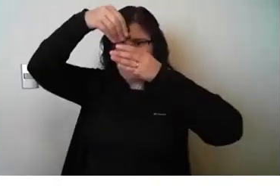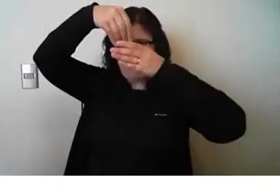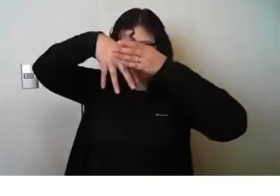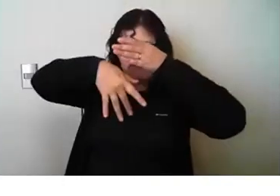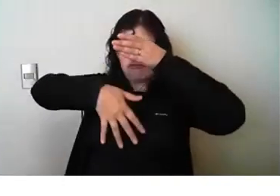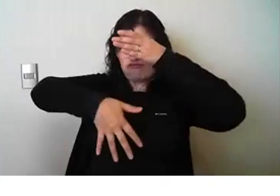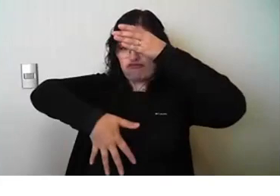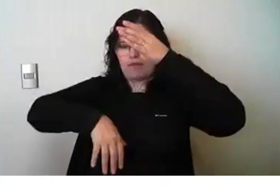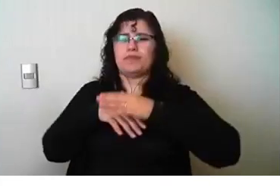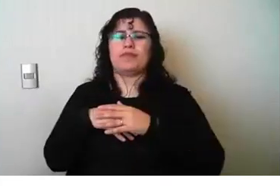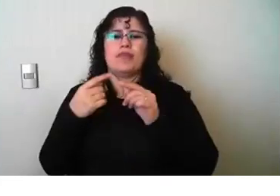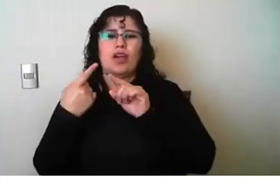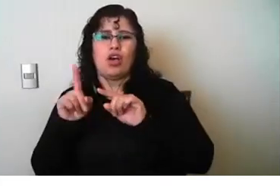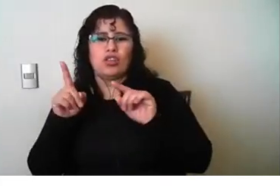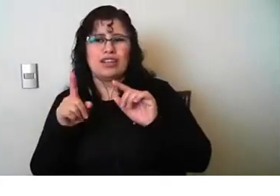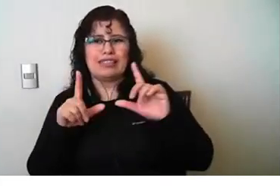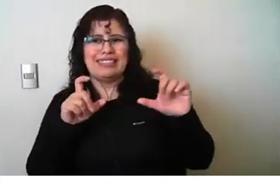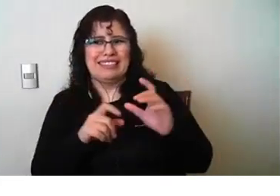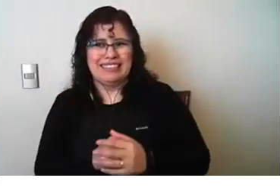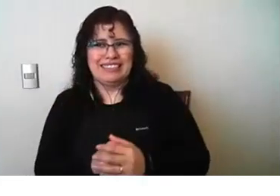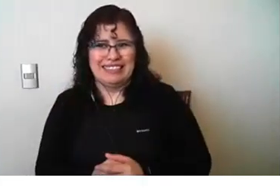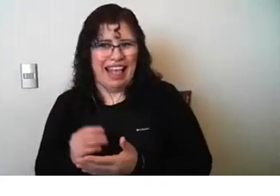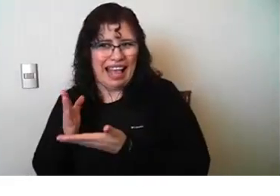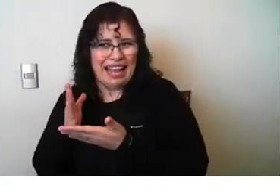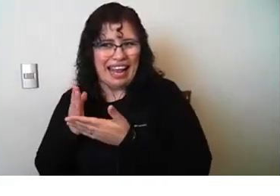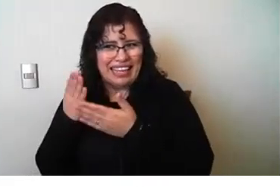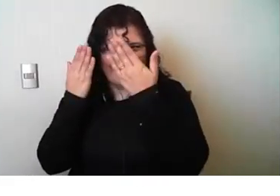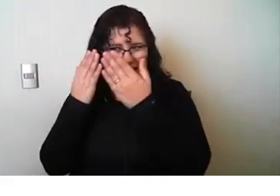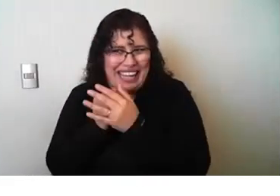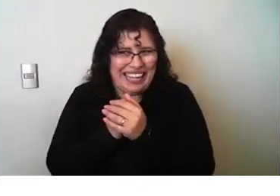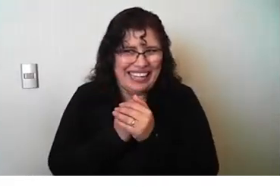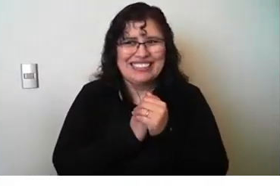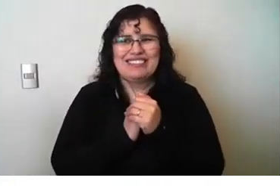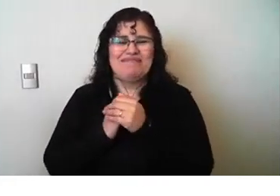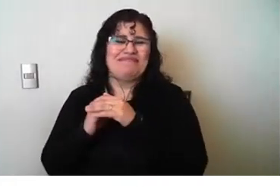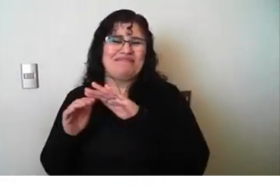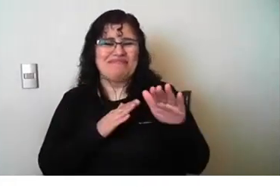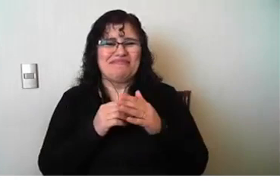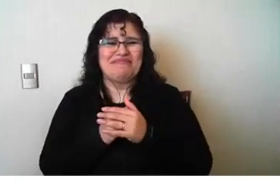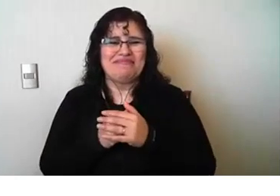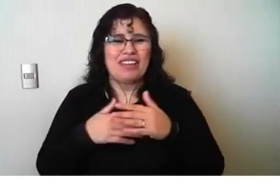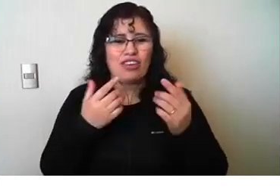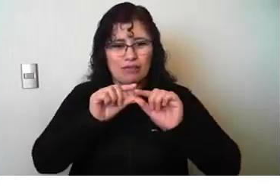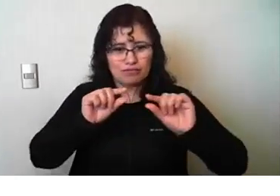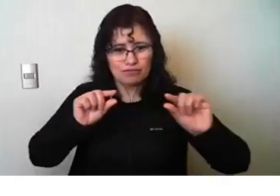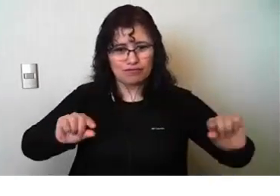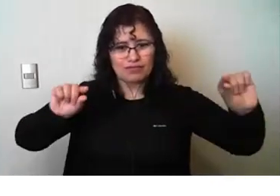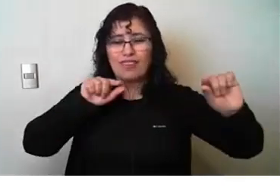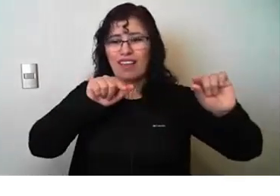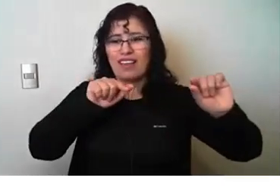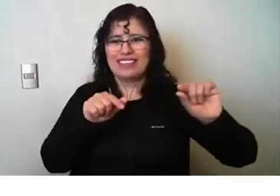Y la otra figura de senos, propiamente tal, es esta que está aquí. Acá está la confluencia de los